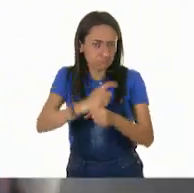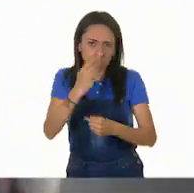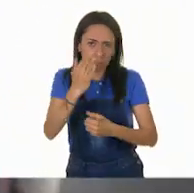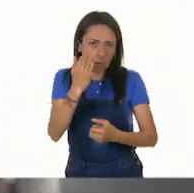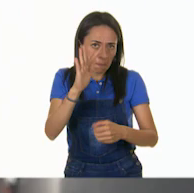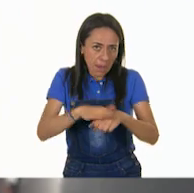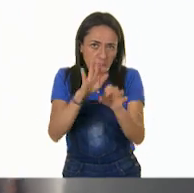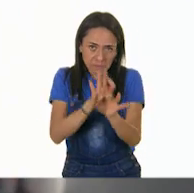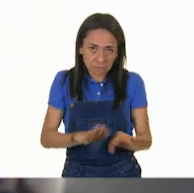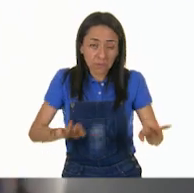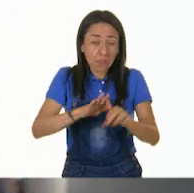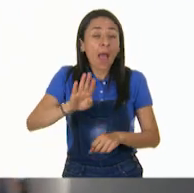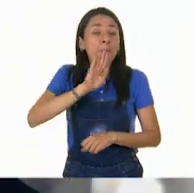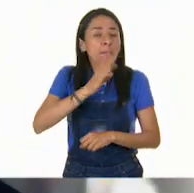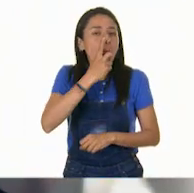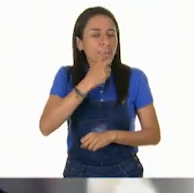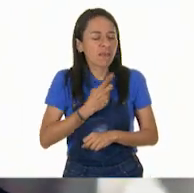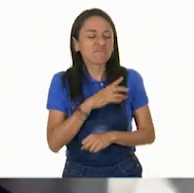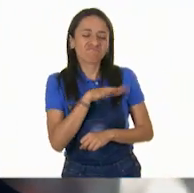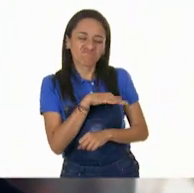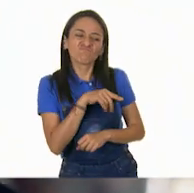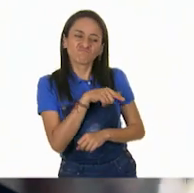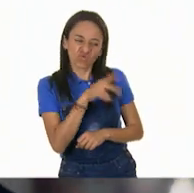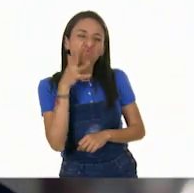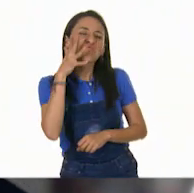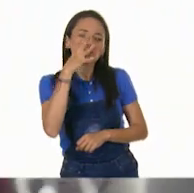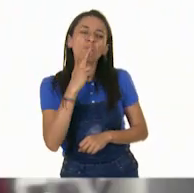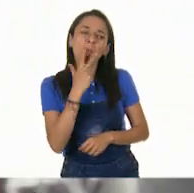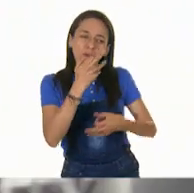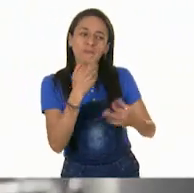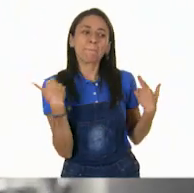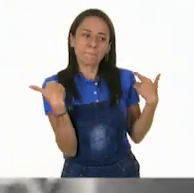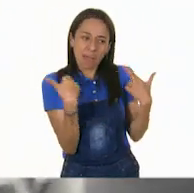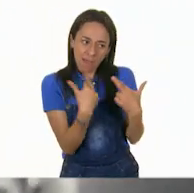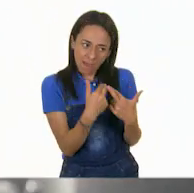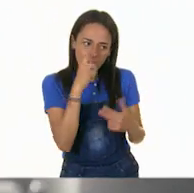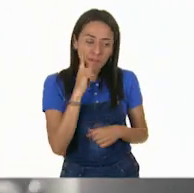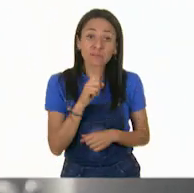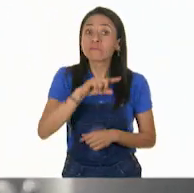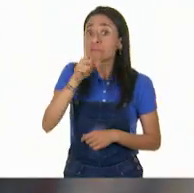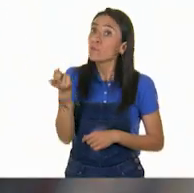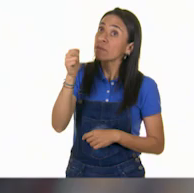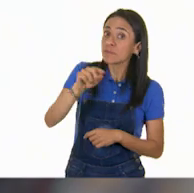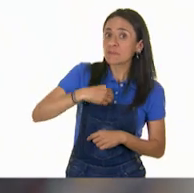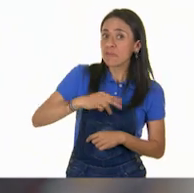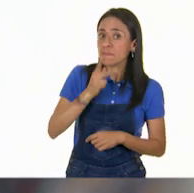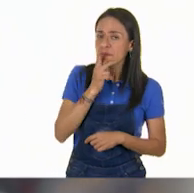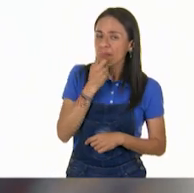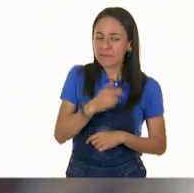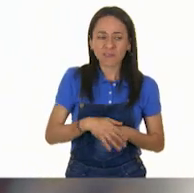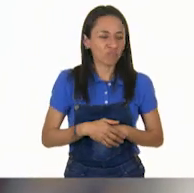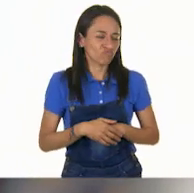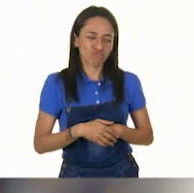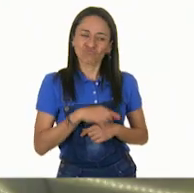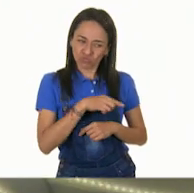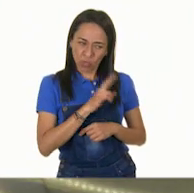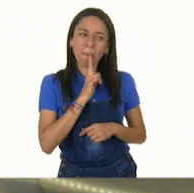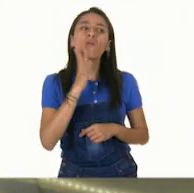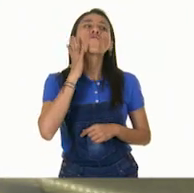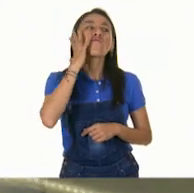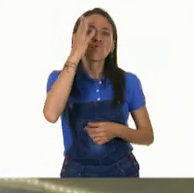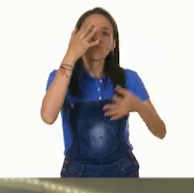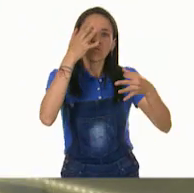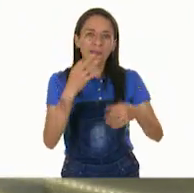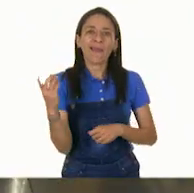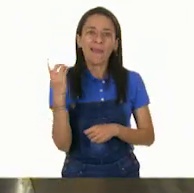creo que sería buena idea desde al maestro y mi papá le contestaba creo que es más seguro que sea centrista mi